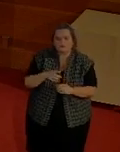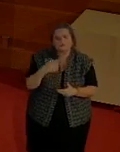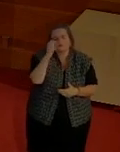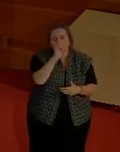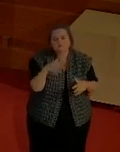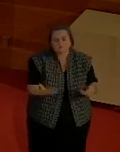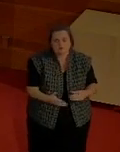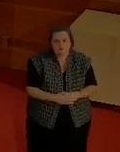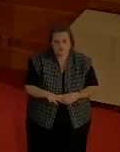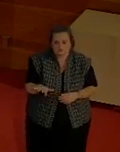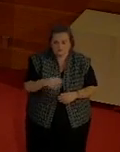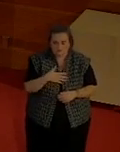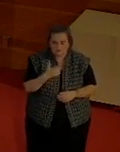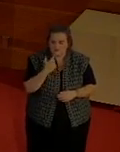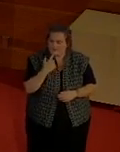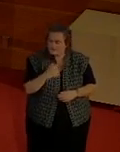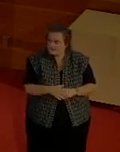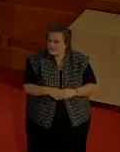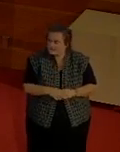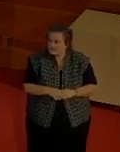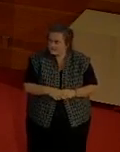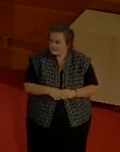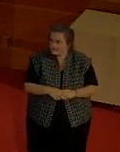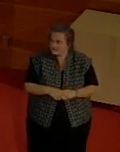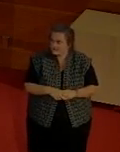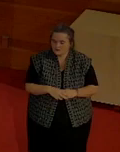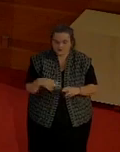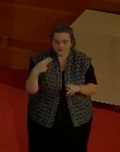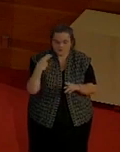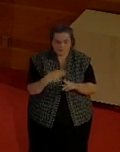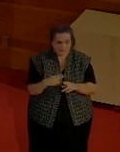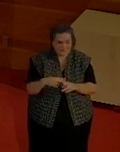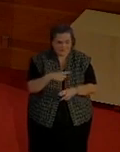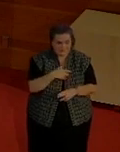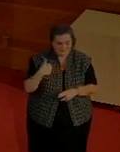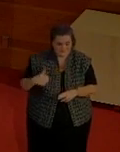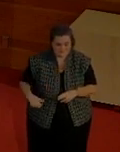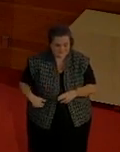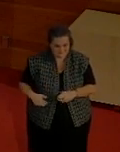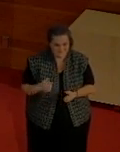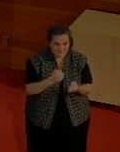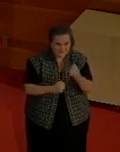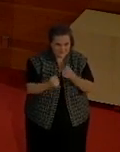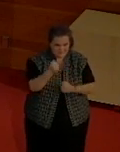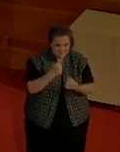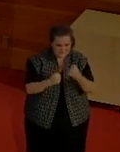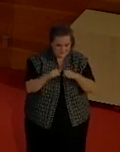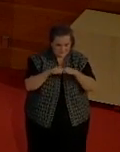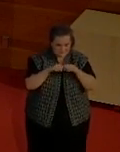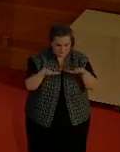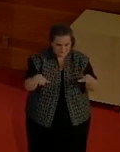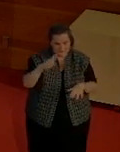pues quería decir que bueno pues eh la política de expansión de China es es económica es